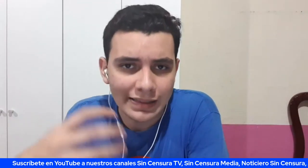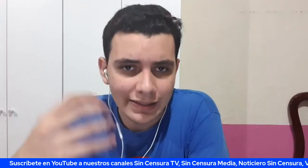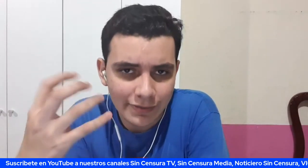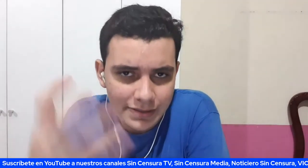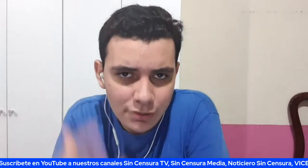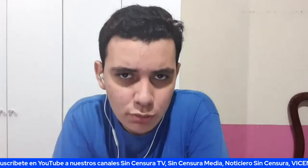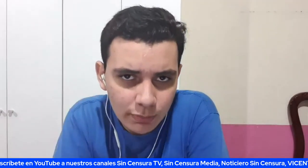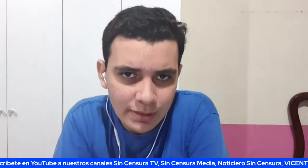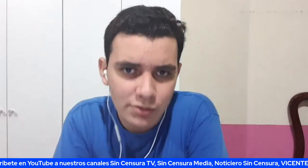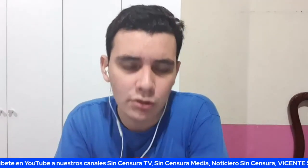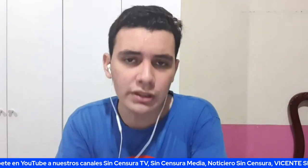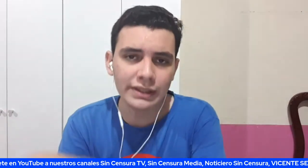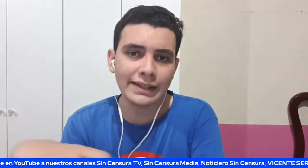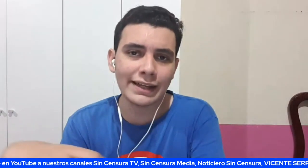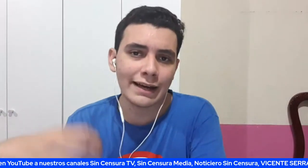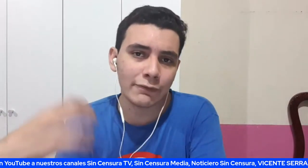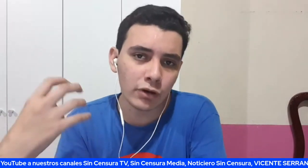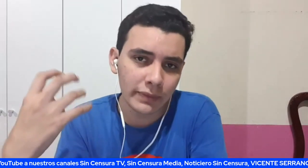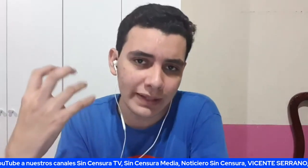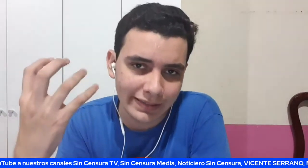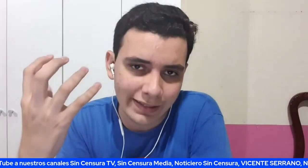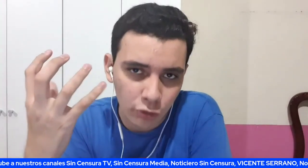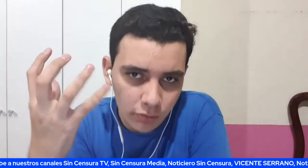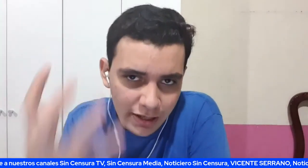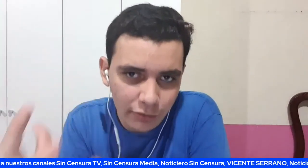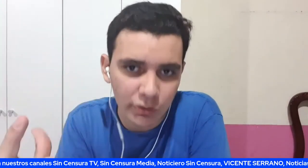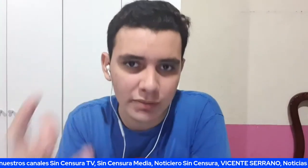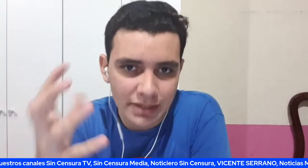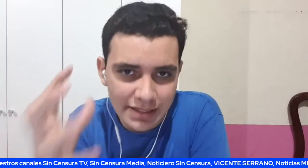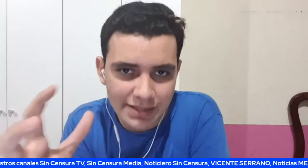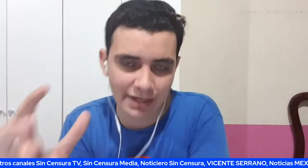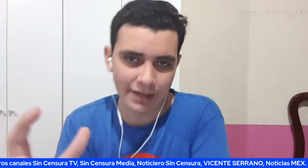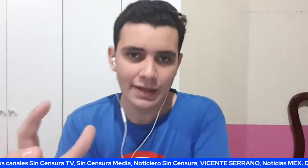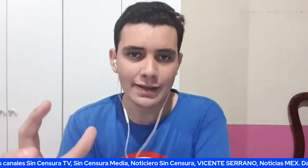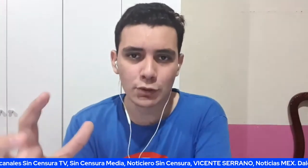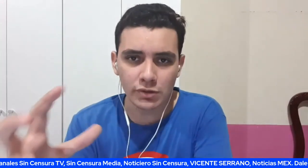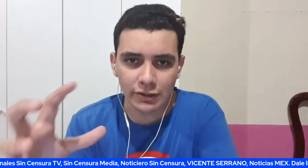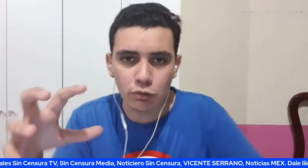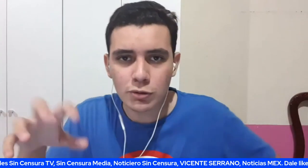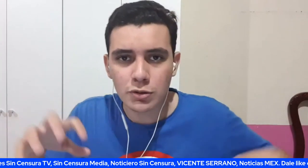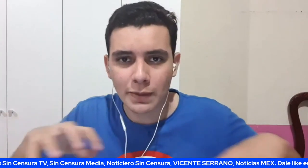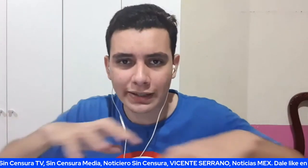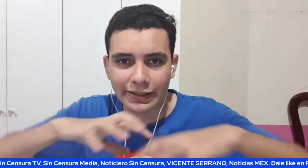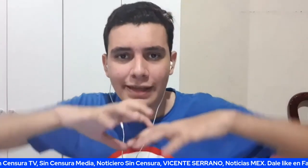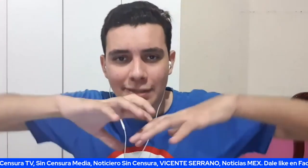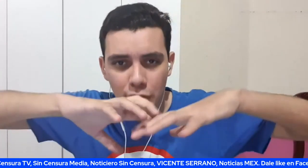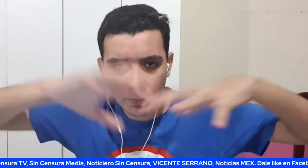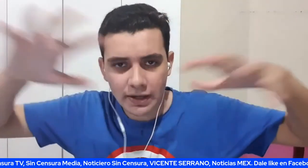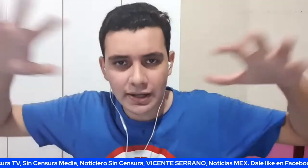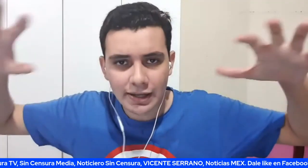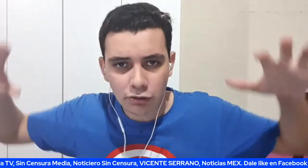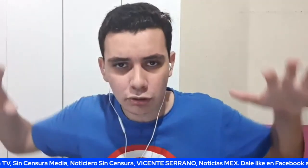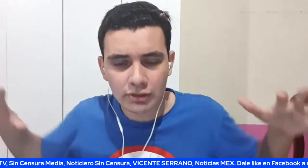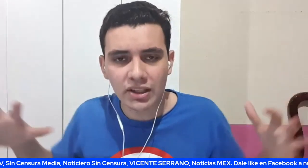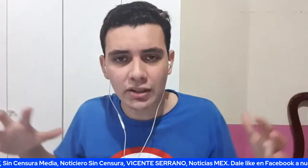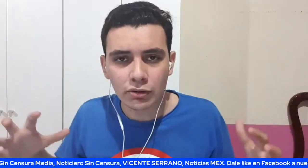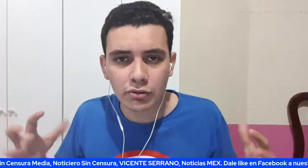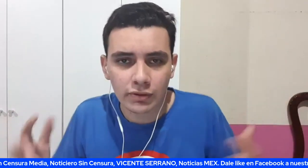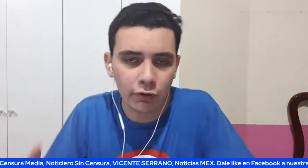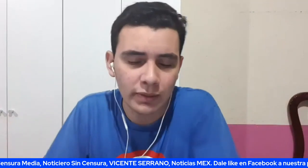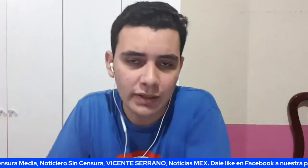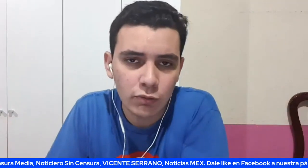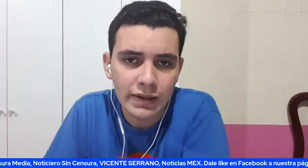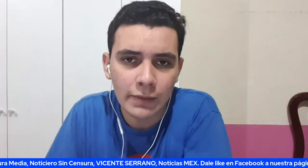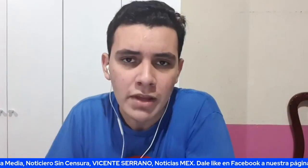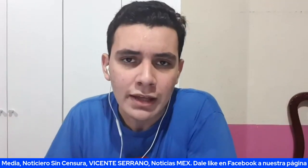que muchas personas pueden decir, es que es un robo, es que estamos hablando de lo mismo. Bueno, podríamos discutir la teoría del